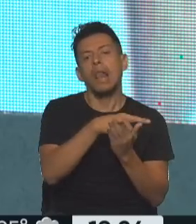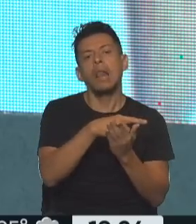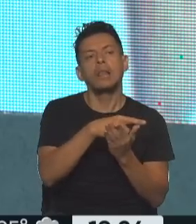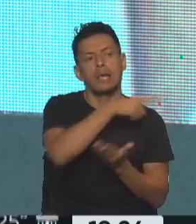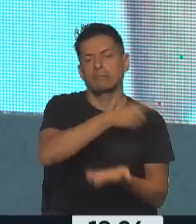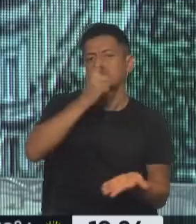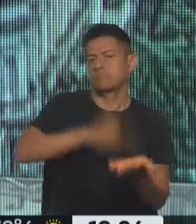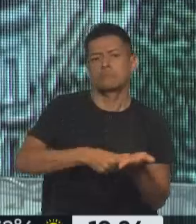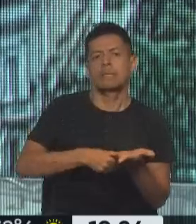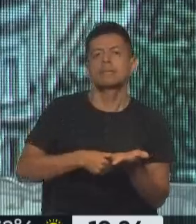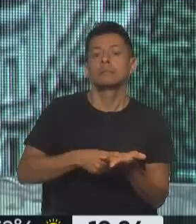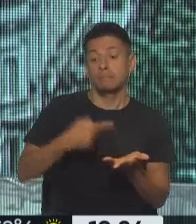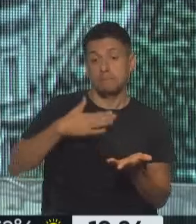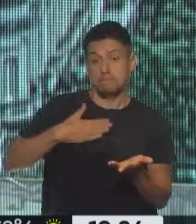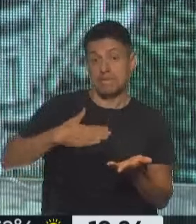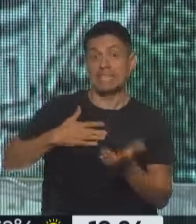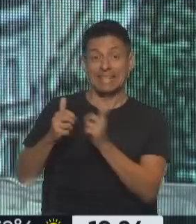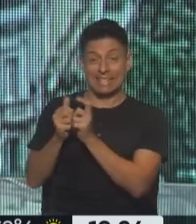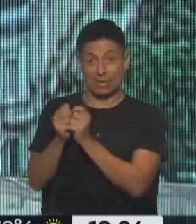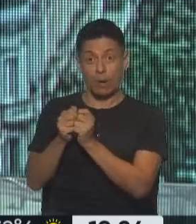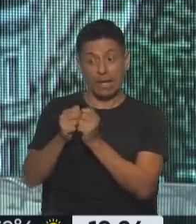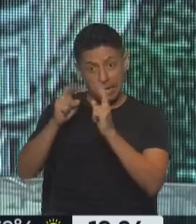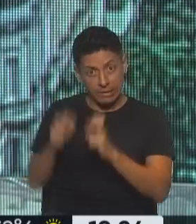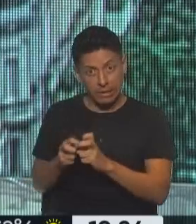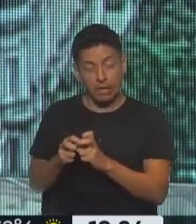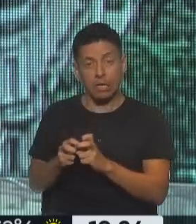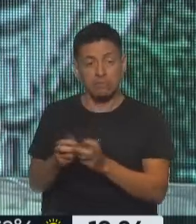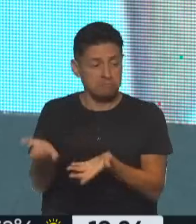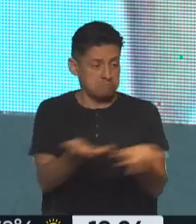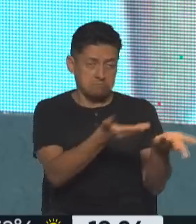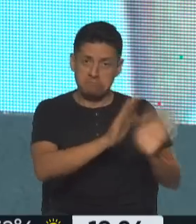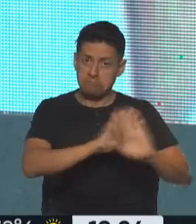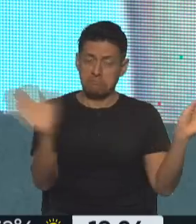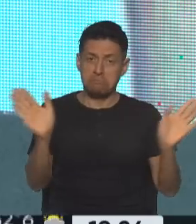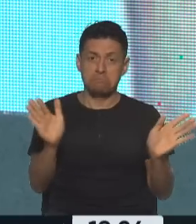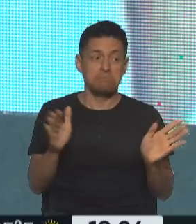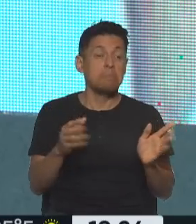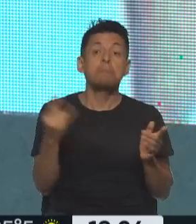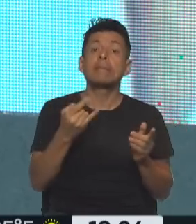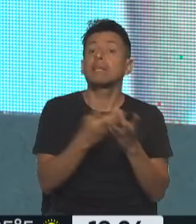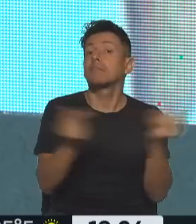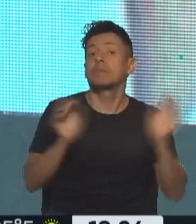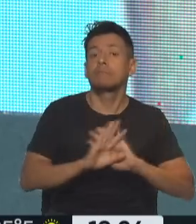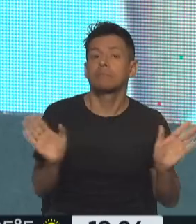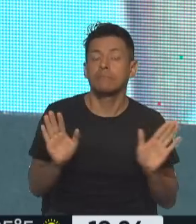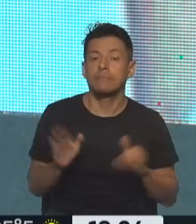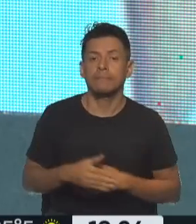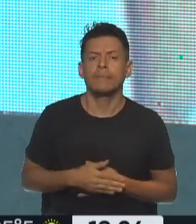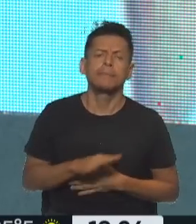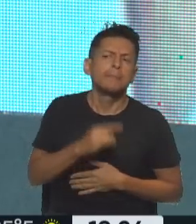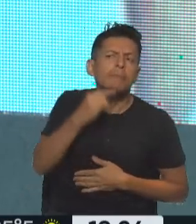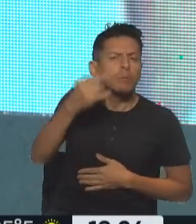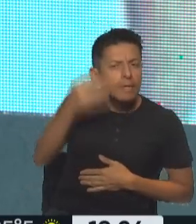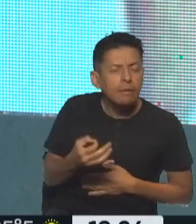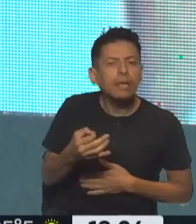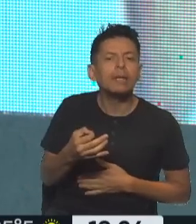el análisis del celular y dictaminó, se terminó toda la mentira. Claro, en realidad la pregunta formal sería si en